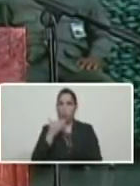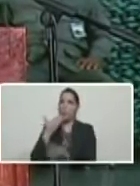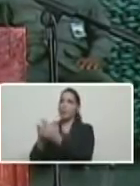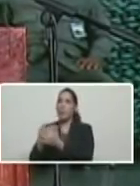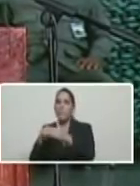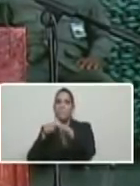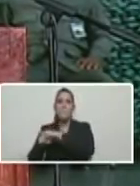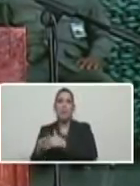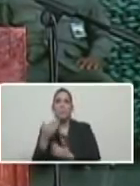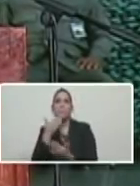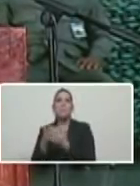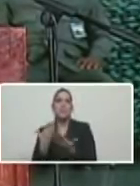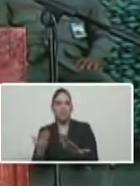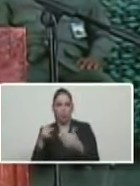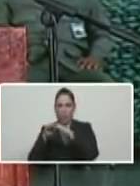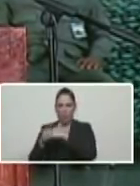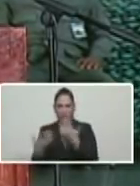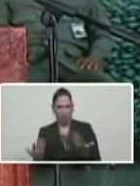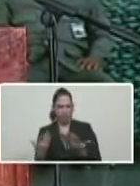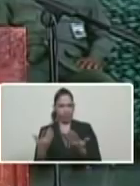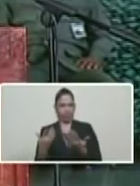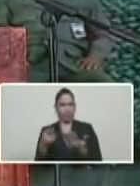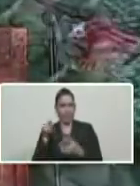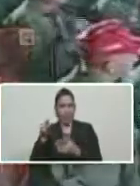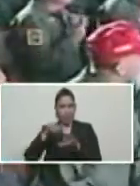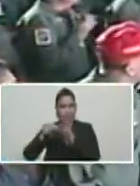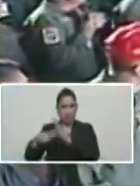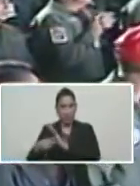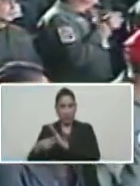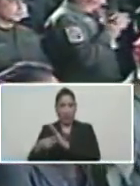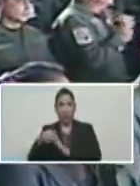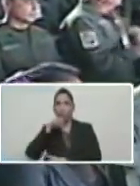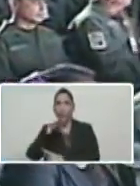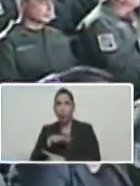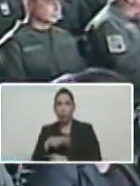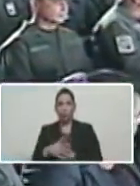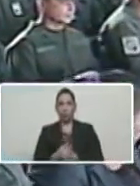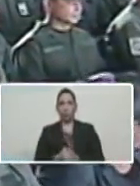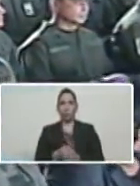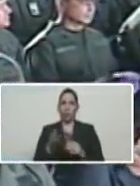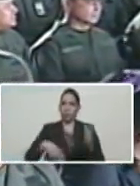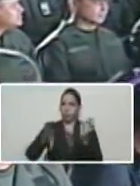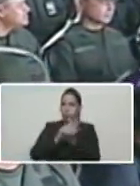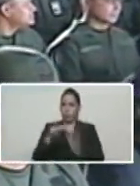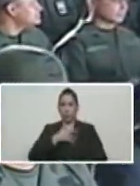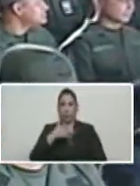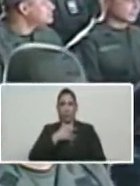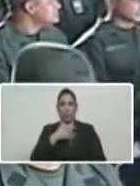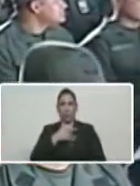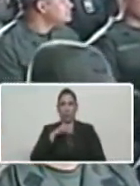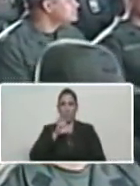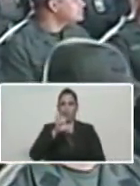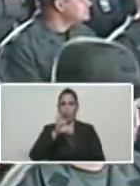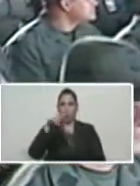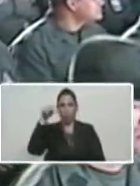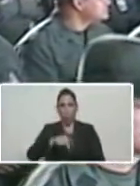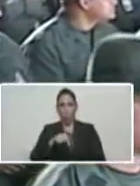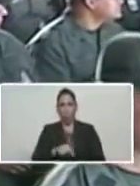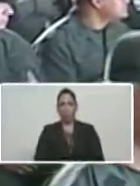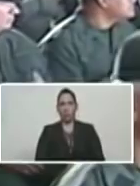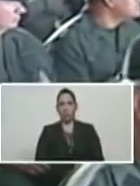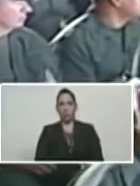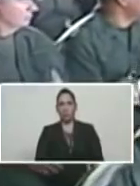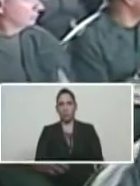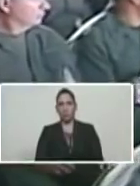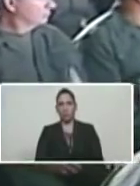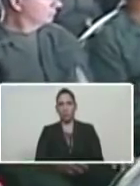un significado místico e histórico, que reafirma nuestro sentir patriótico hoy.